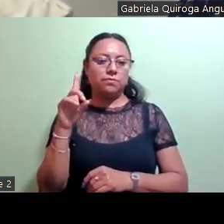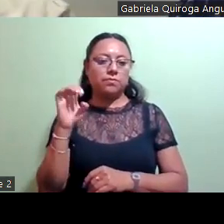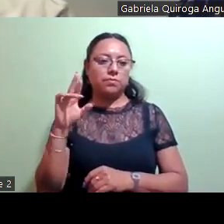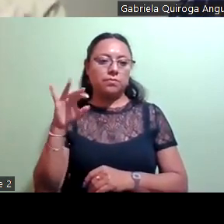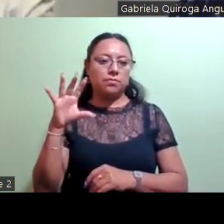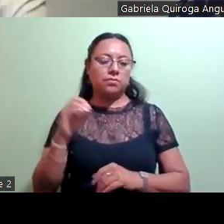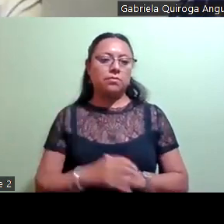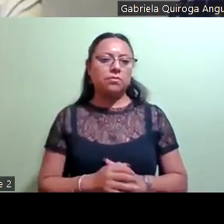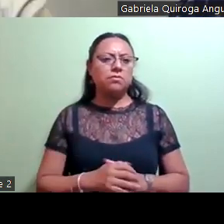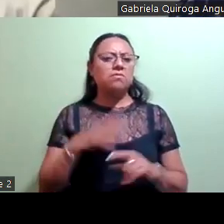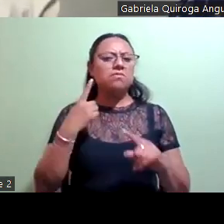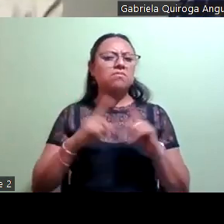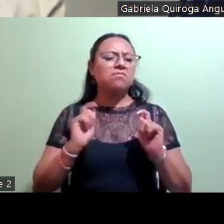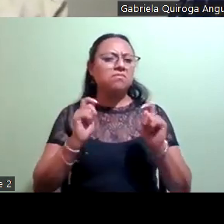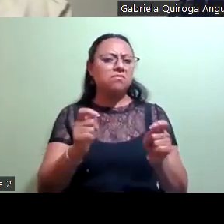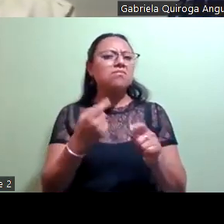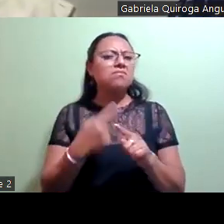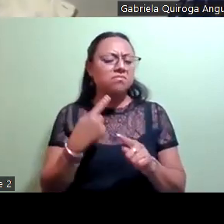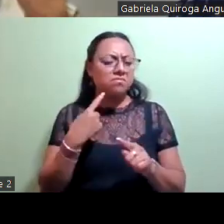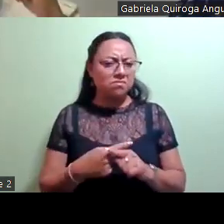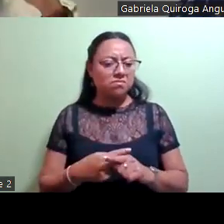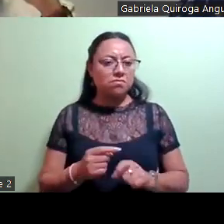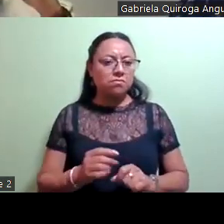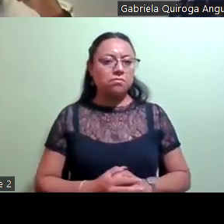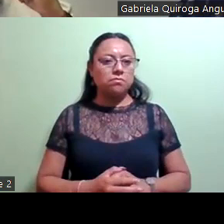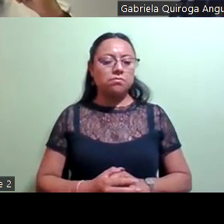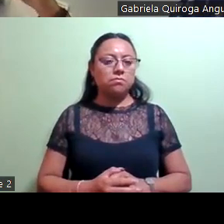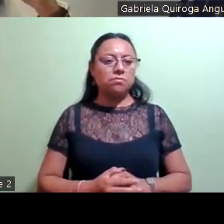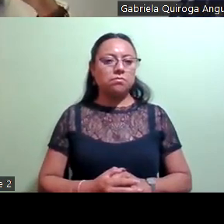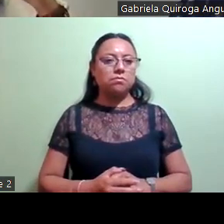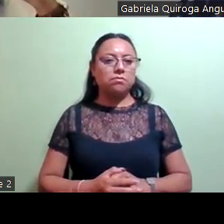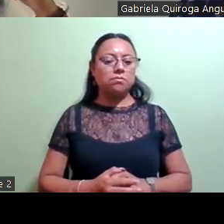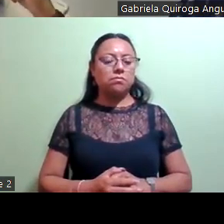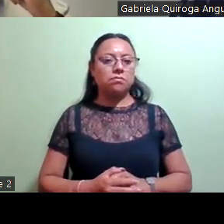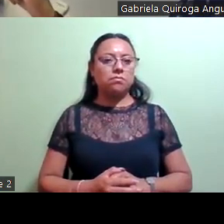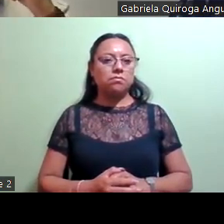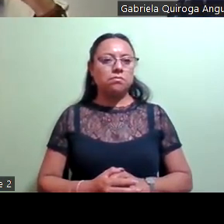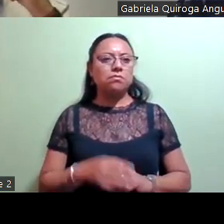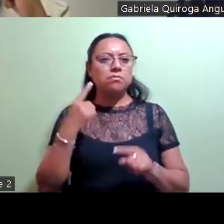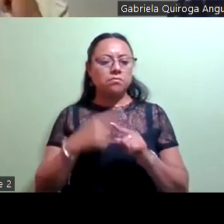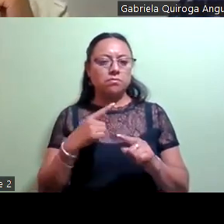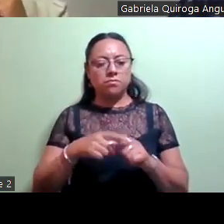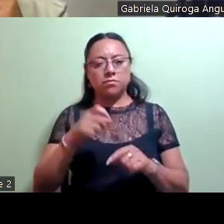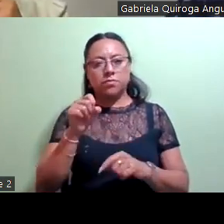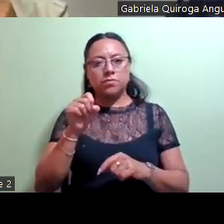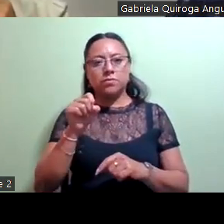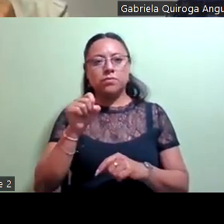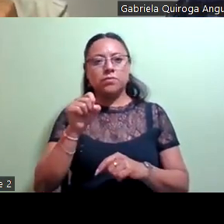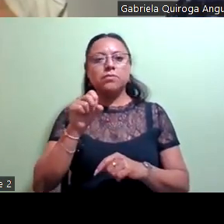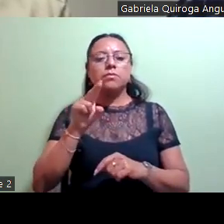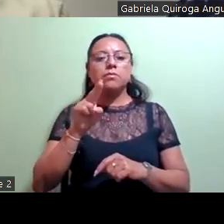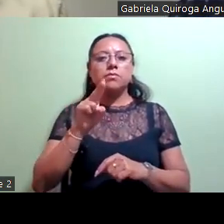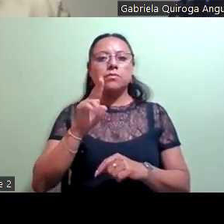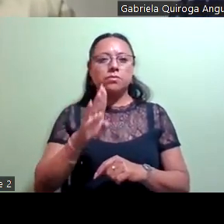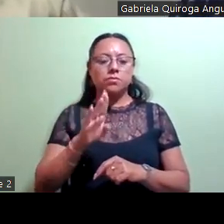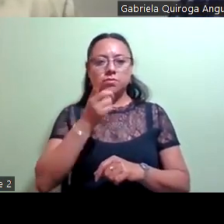documento? Este documento lo remitió la propia la Subdirección de Análisis y Legislación,